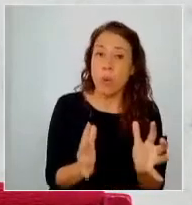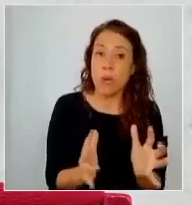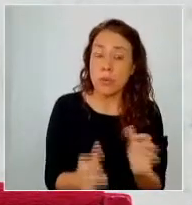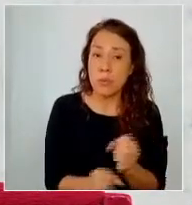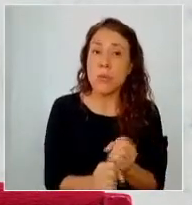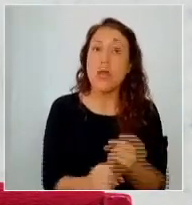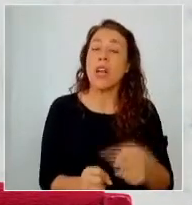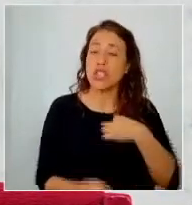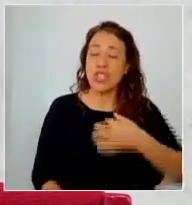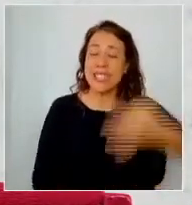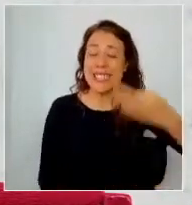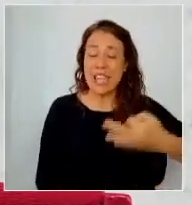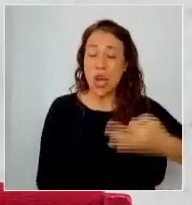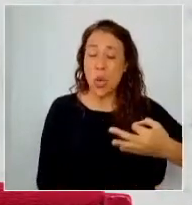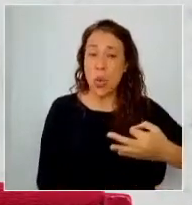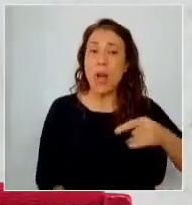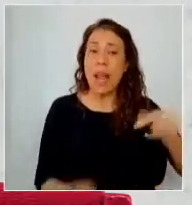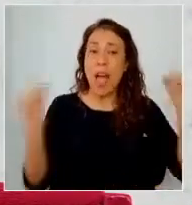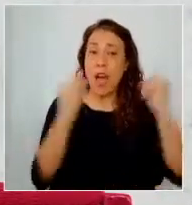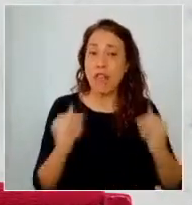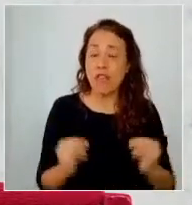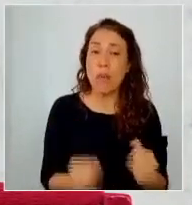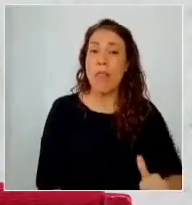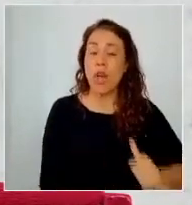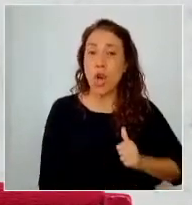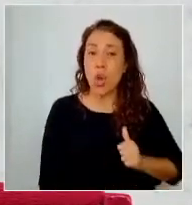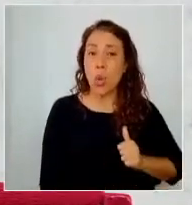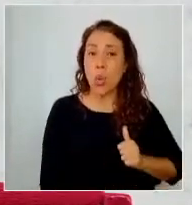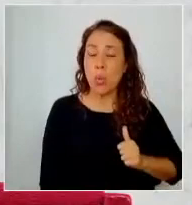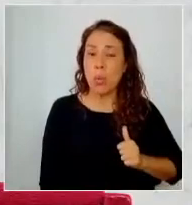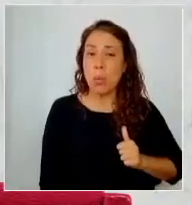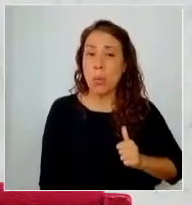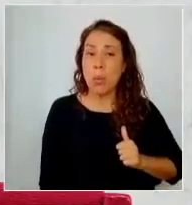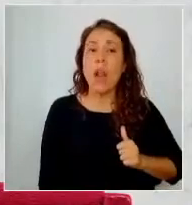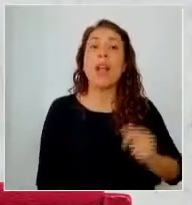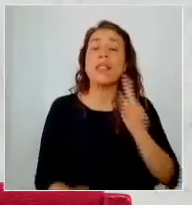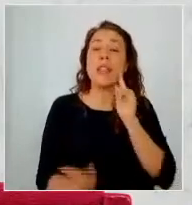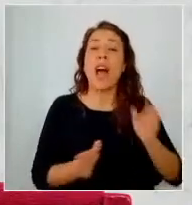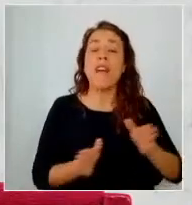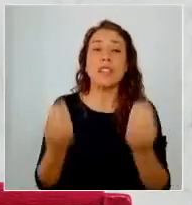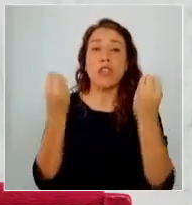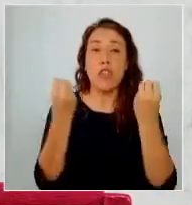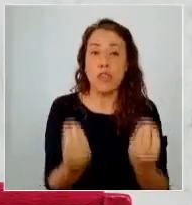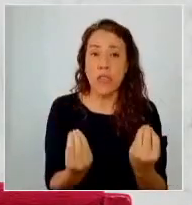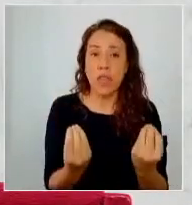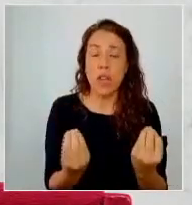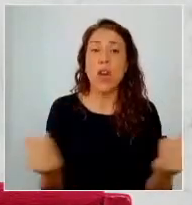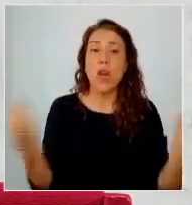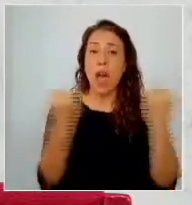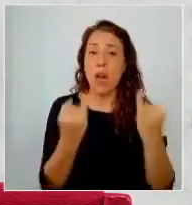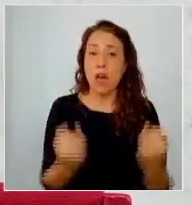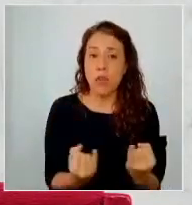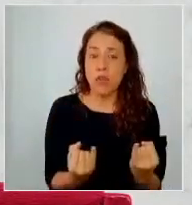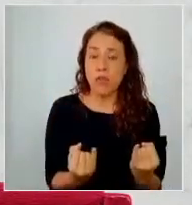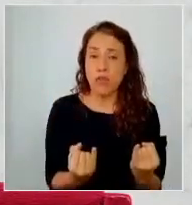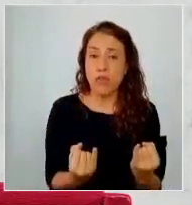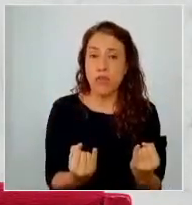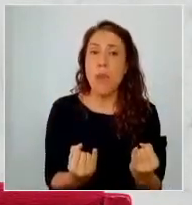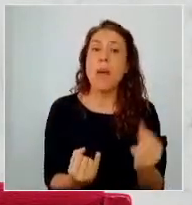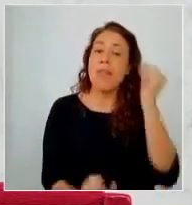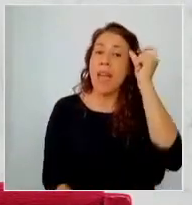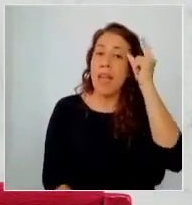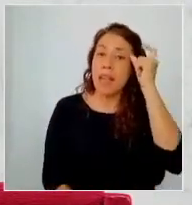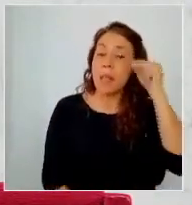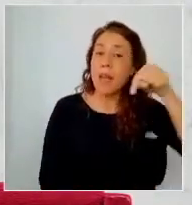que esa es la forma de cumplir con lo que vamos por el camino correcto con las formas y las entendimientos que hoy día